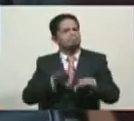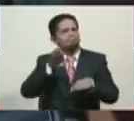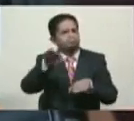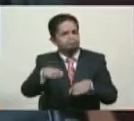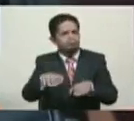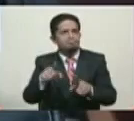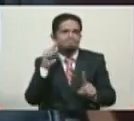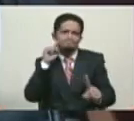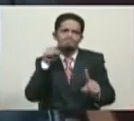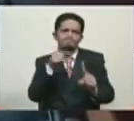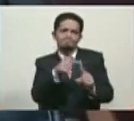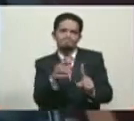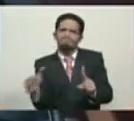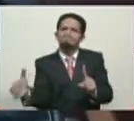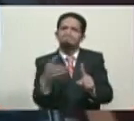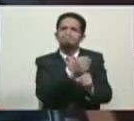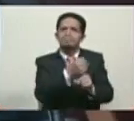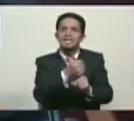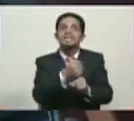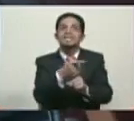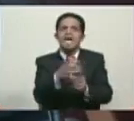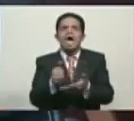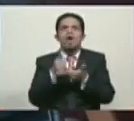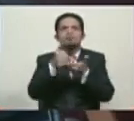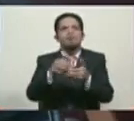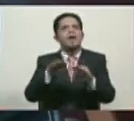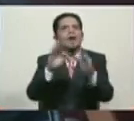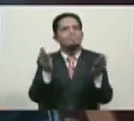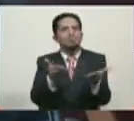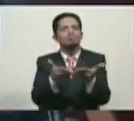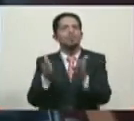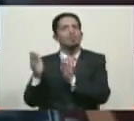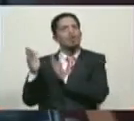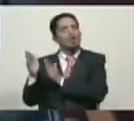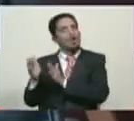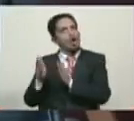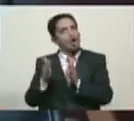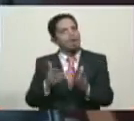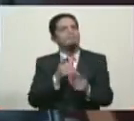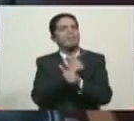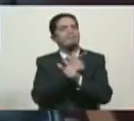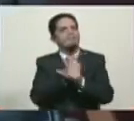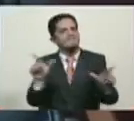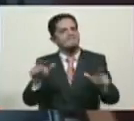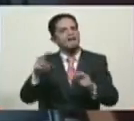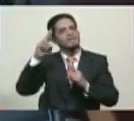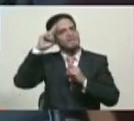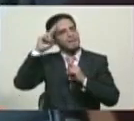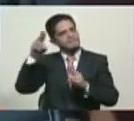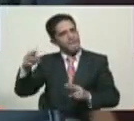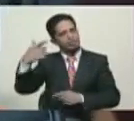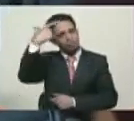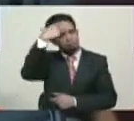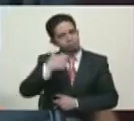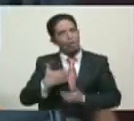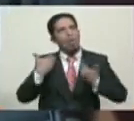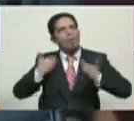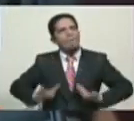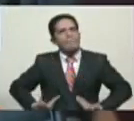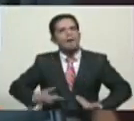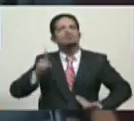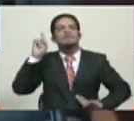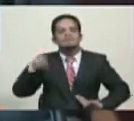destino y llevarán al mundo a un orden social de absoluta libertad civil y de respeto por el ser humano y nuestro